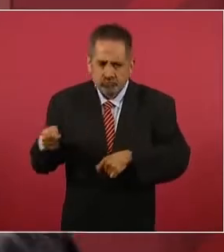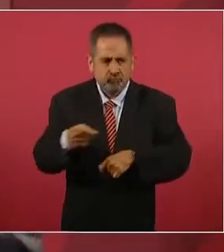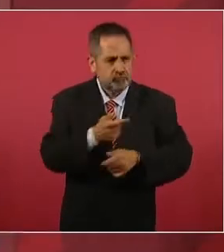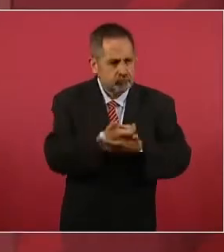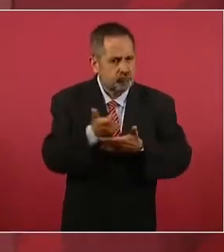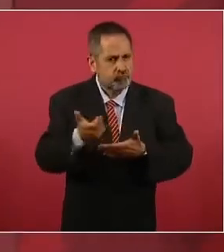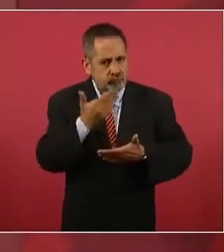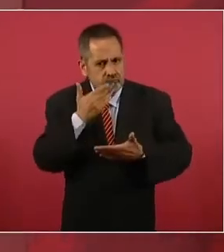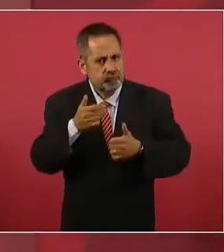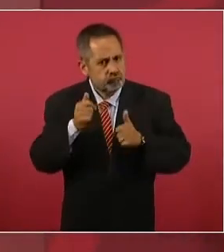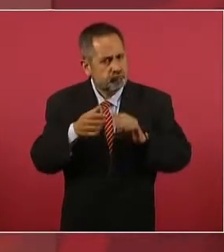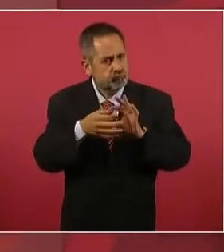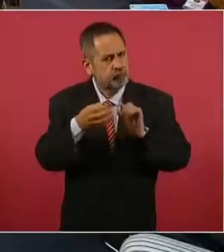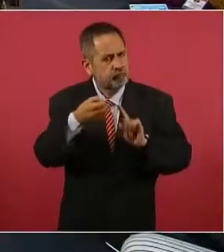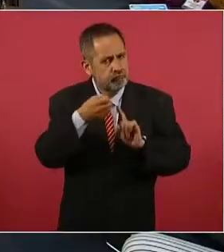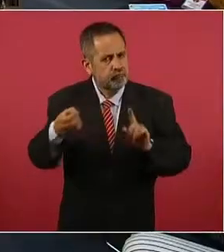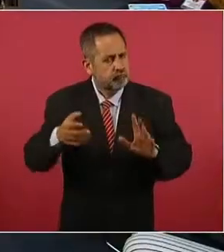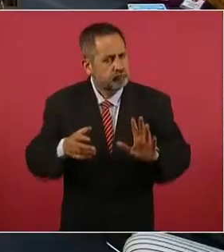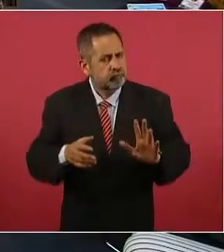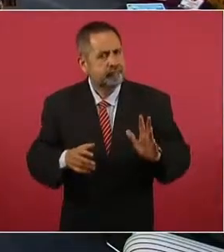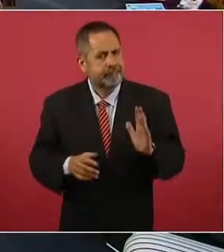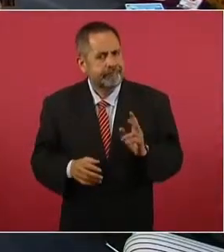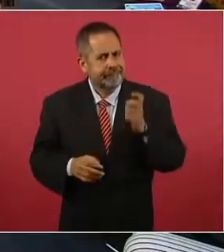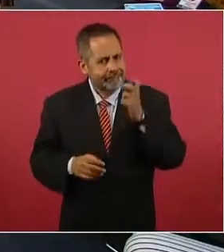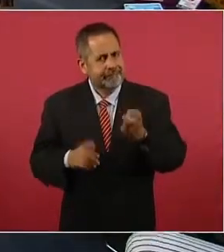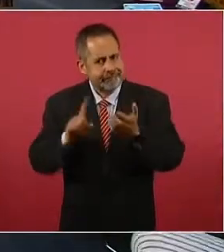Es decir, a ver,